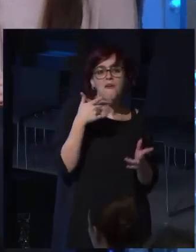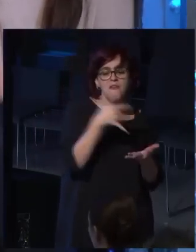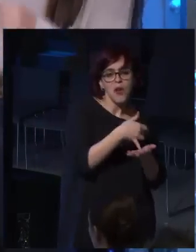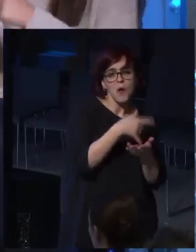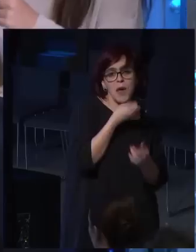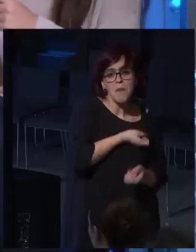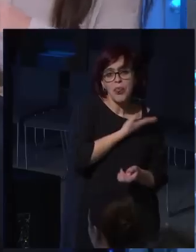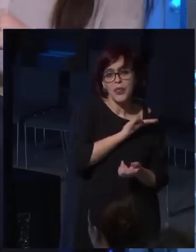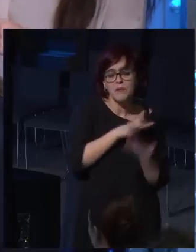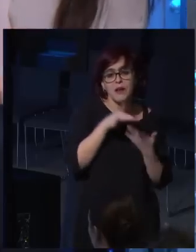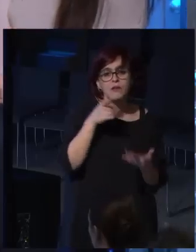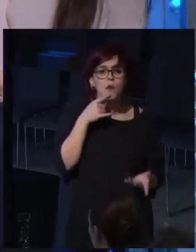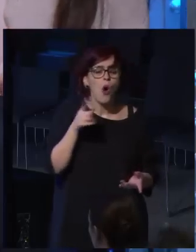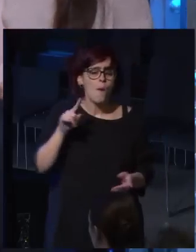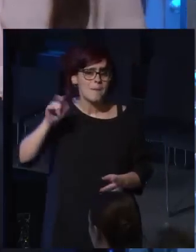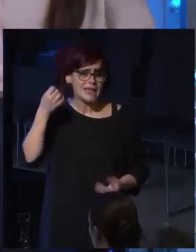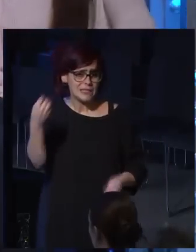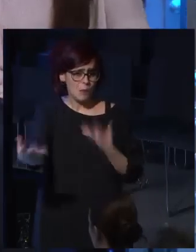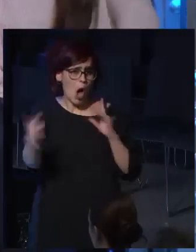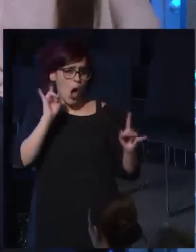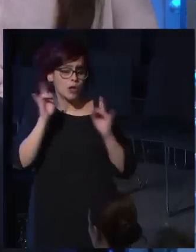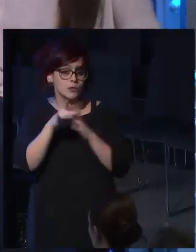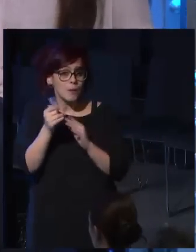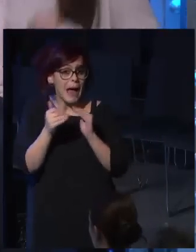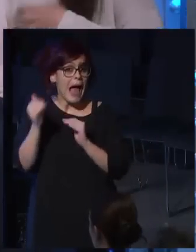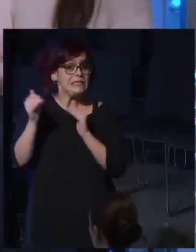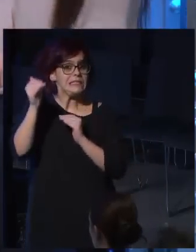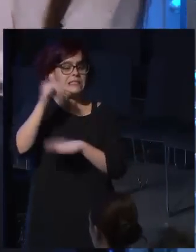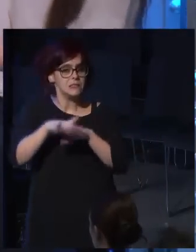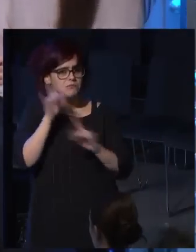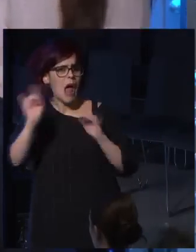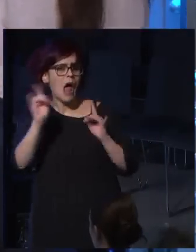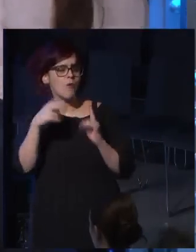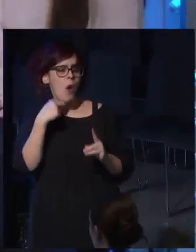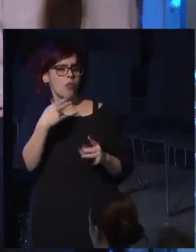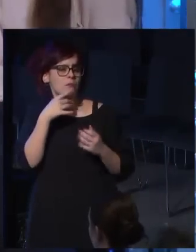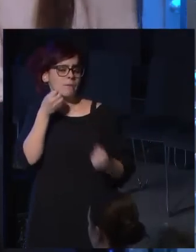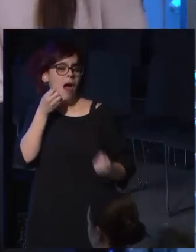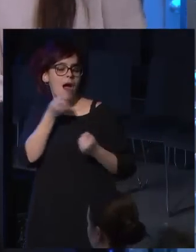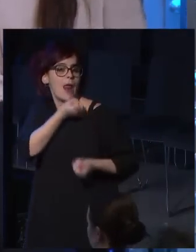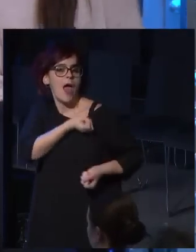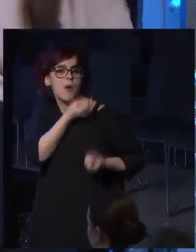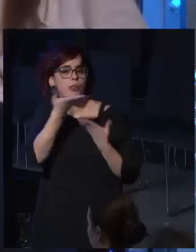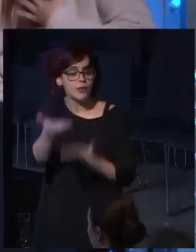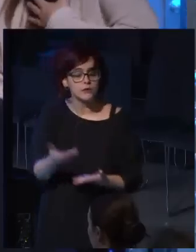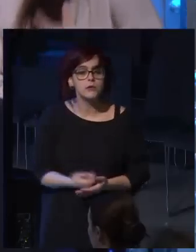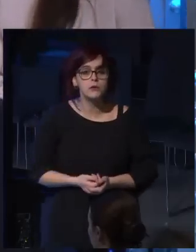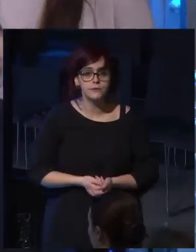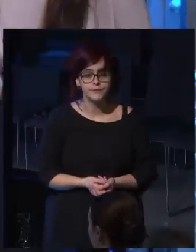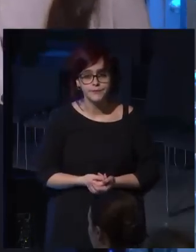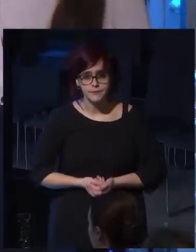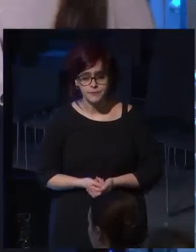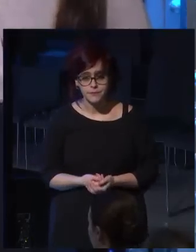emocionar. Entonces también pecamos, yo creo, de... No, intenta subirlo más para que se... un poco como para emocionar más,